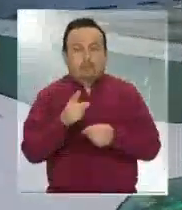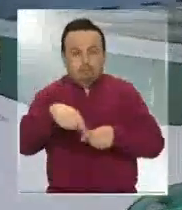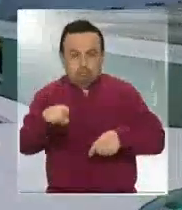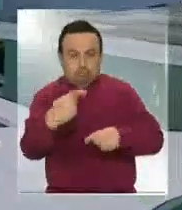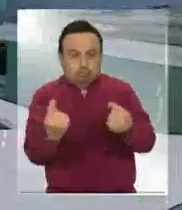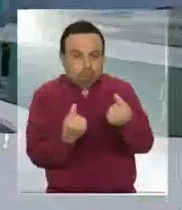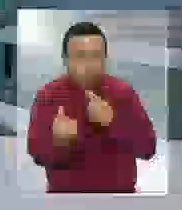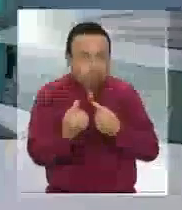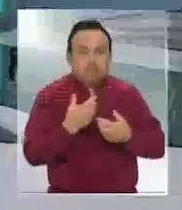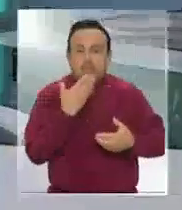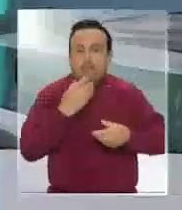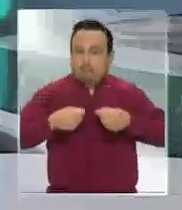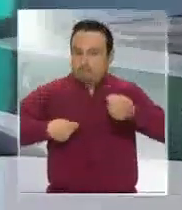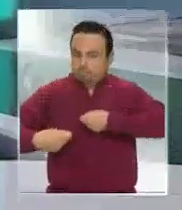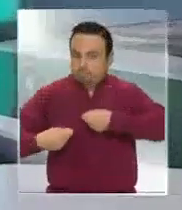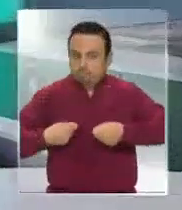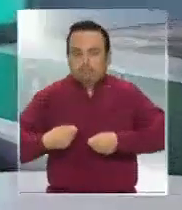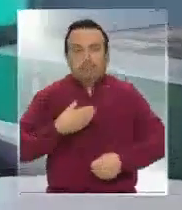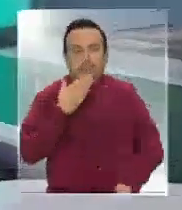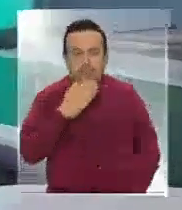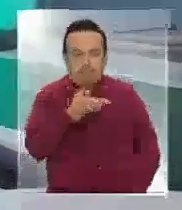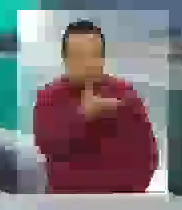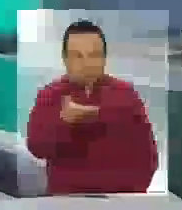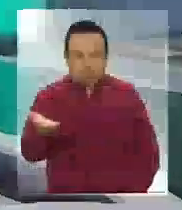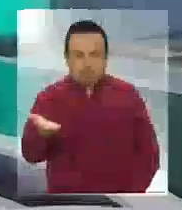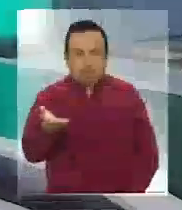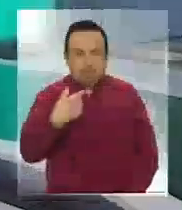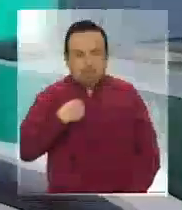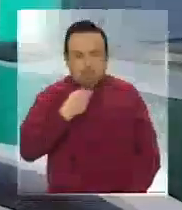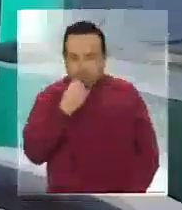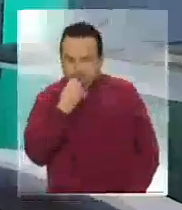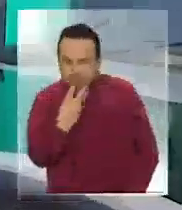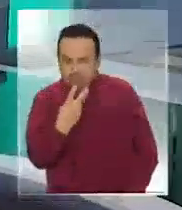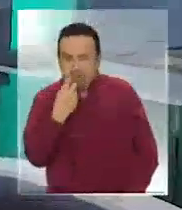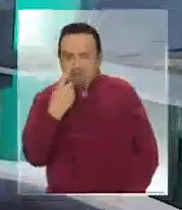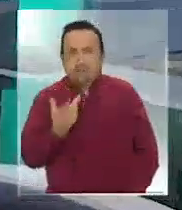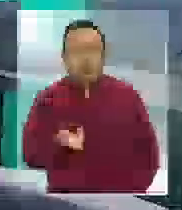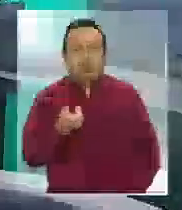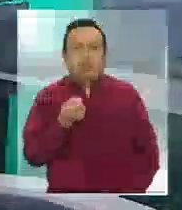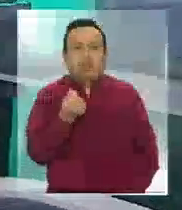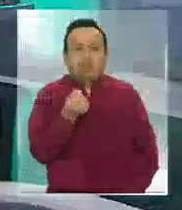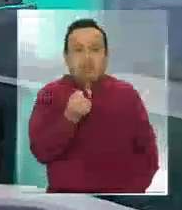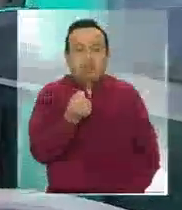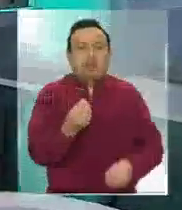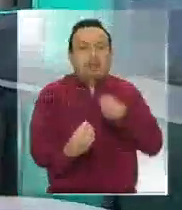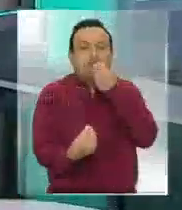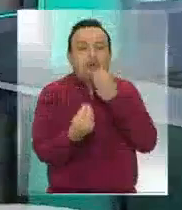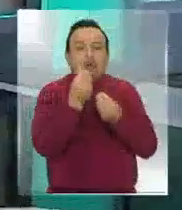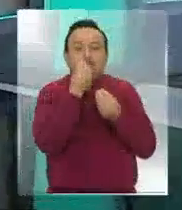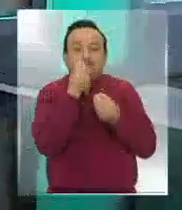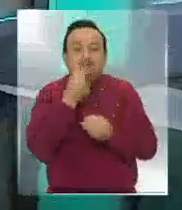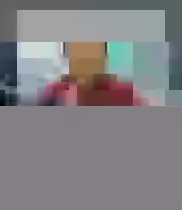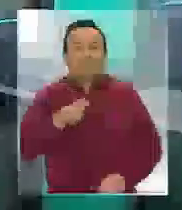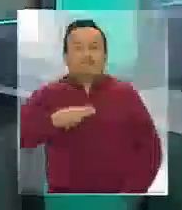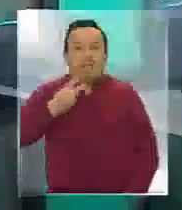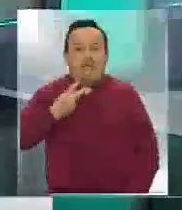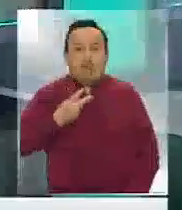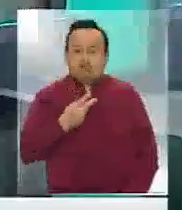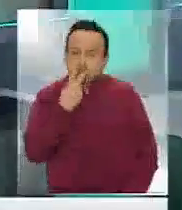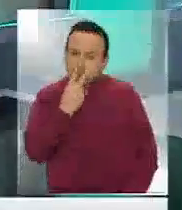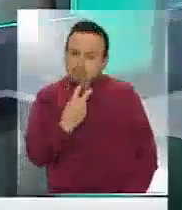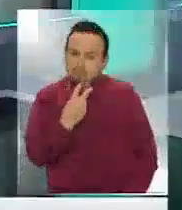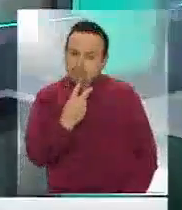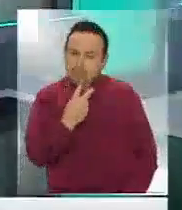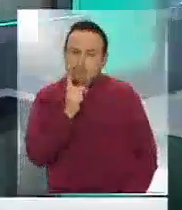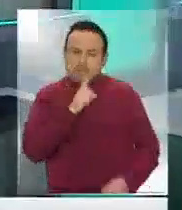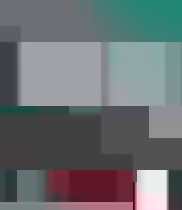como comerciantes, y probablemente ustedes también lo habrán notado, advierten que los precios de los alimentos efectivamente han subido en los